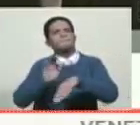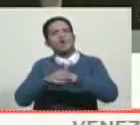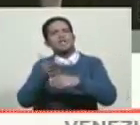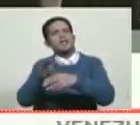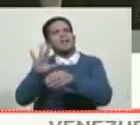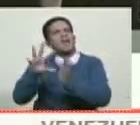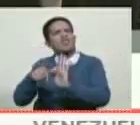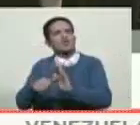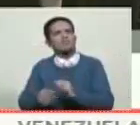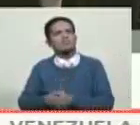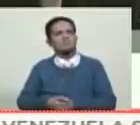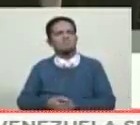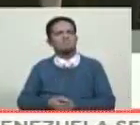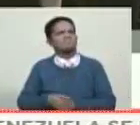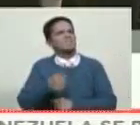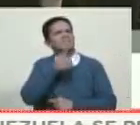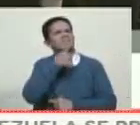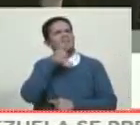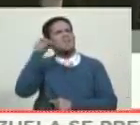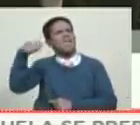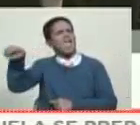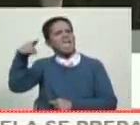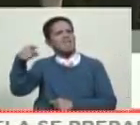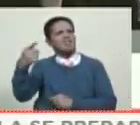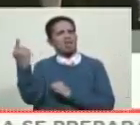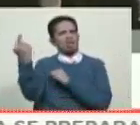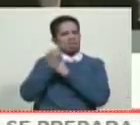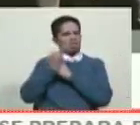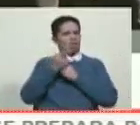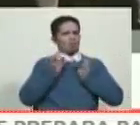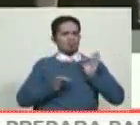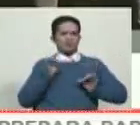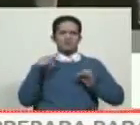¿Quiénes son ellos para venir a juzgar a Venezuela?